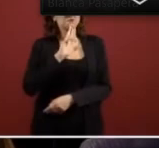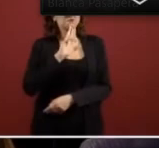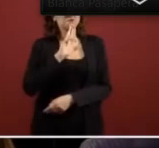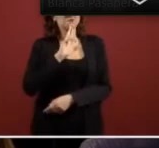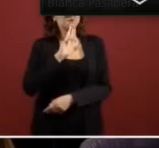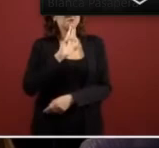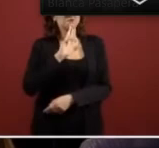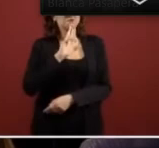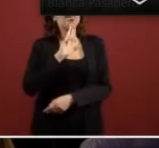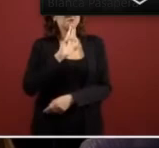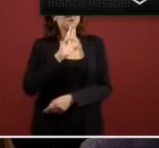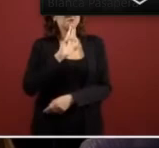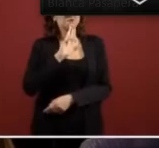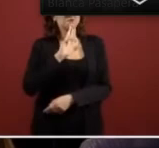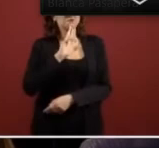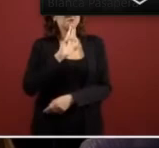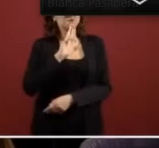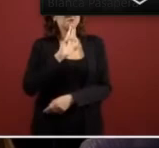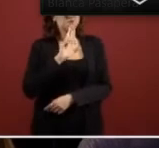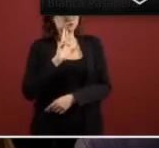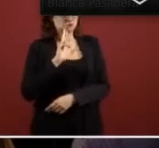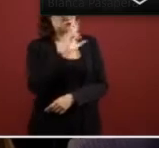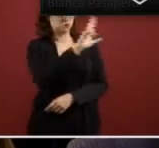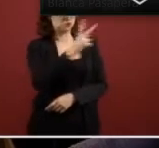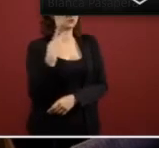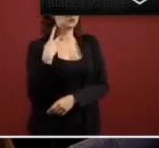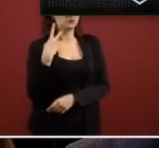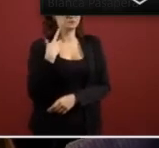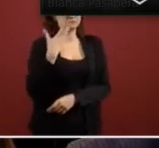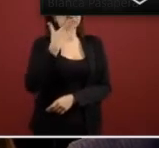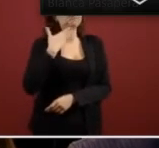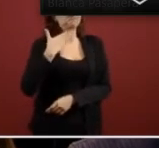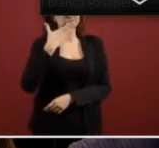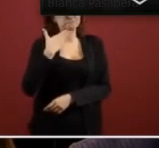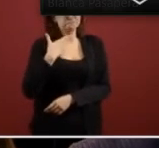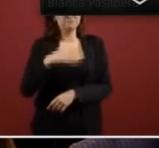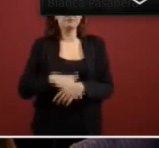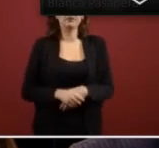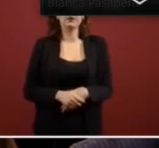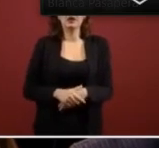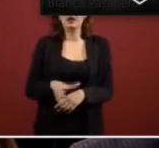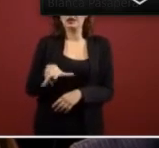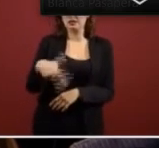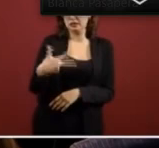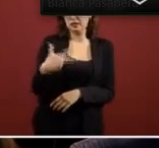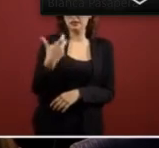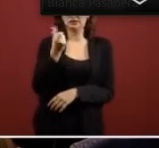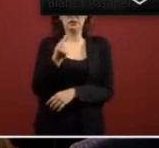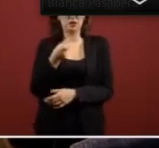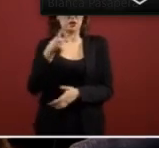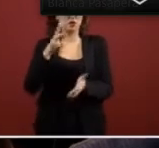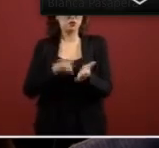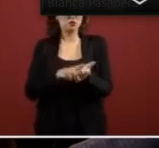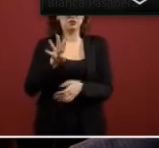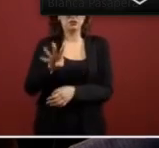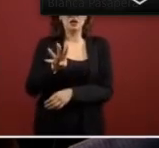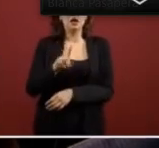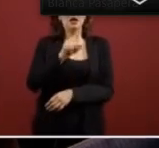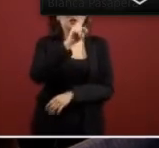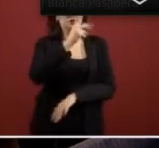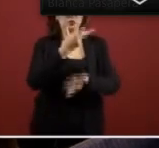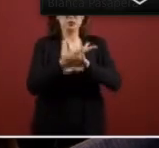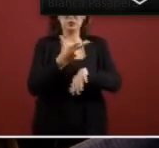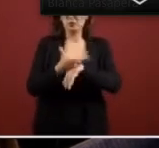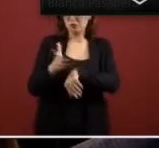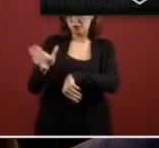Ok, vamos a... entonces voy a ponerlo aquí, mira. El día 13 de septiembre de 2019, el gobierno de Estados Unidos